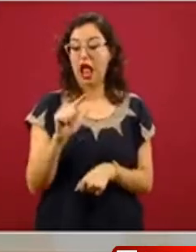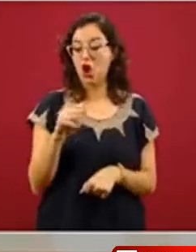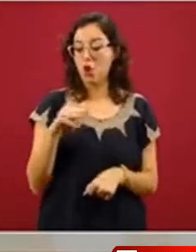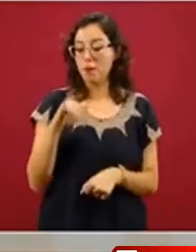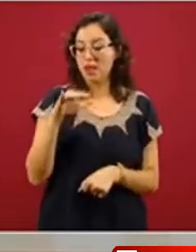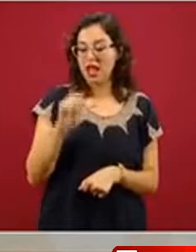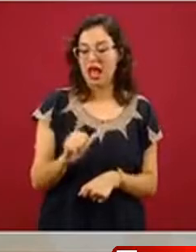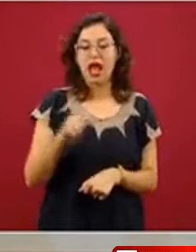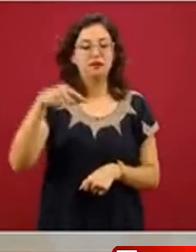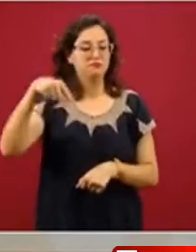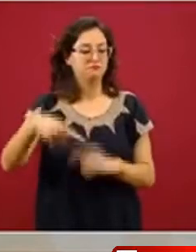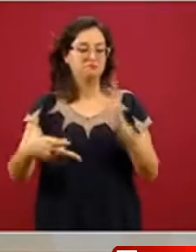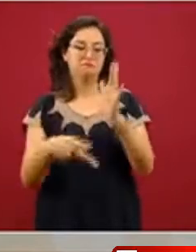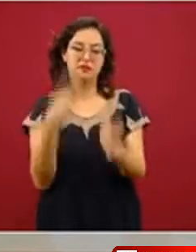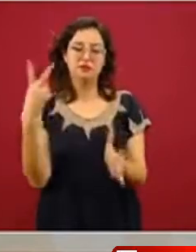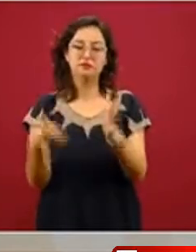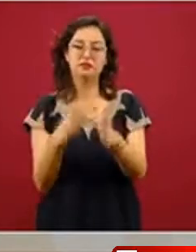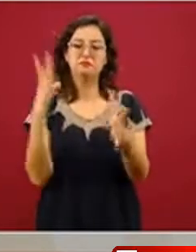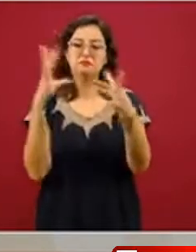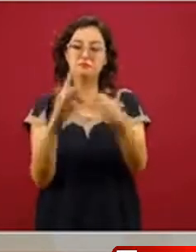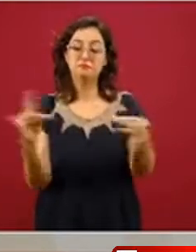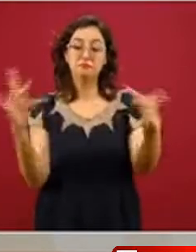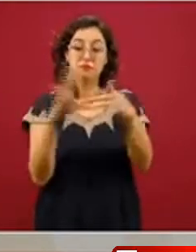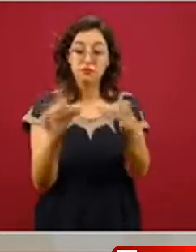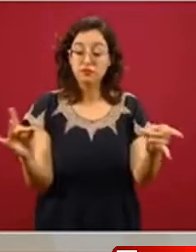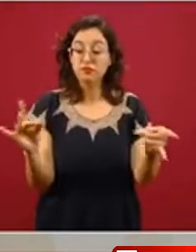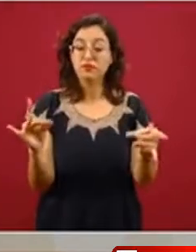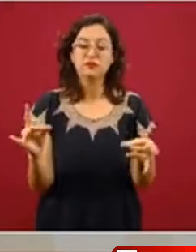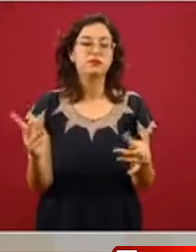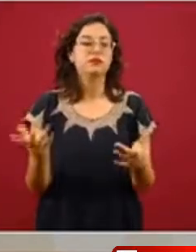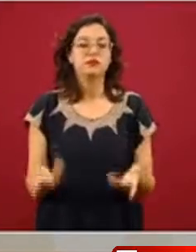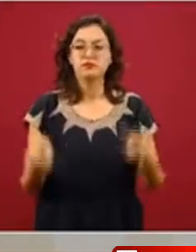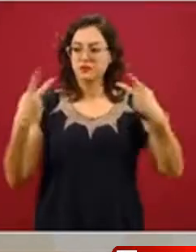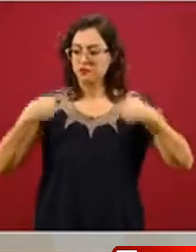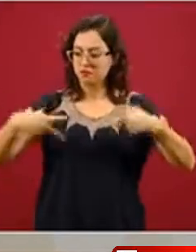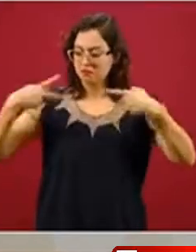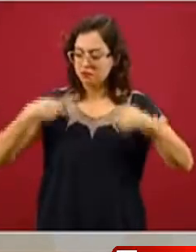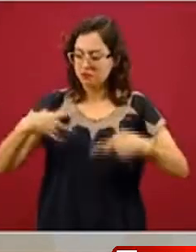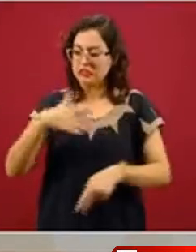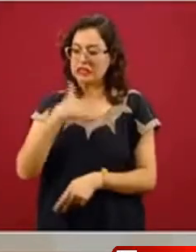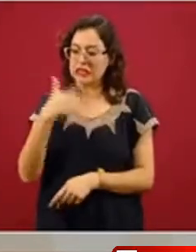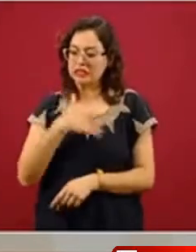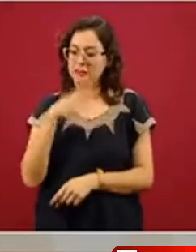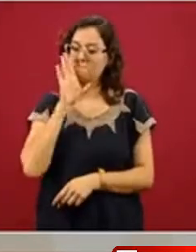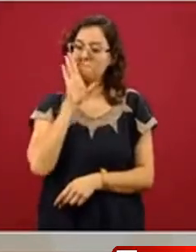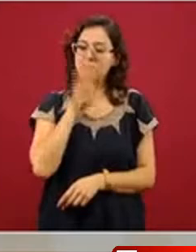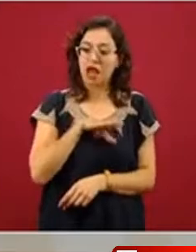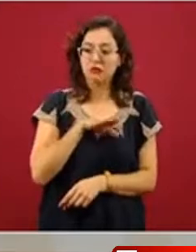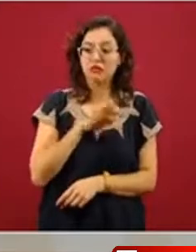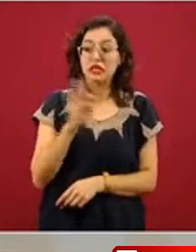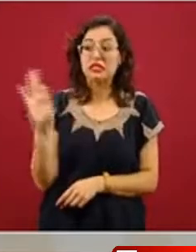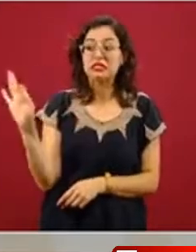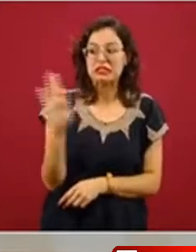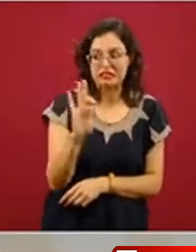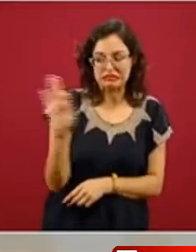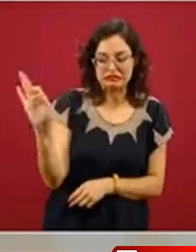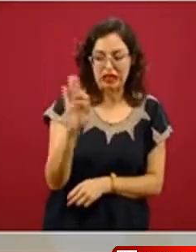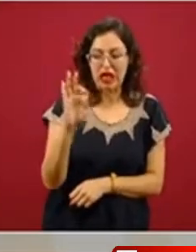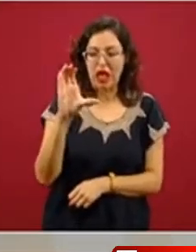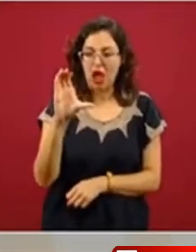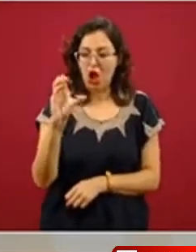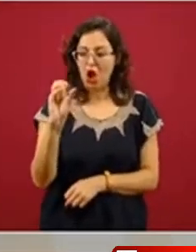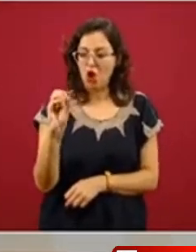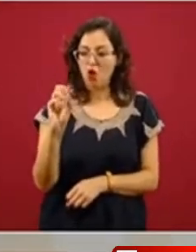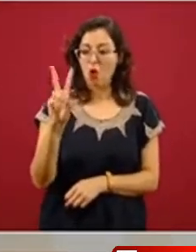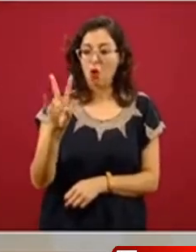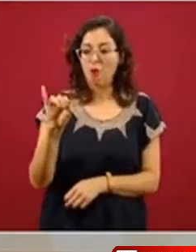también N veces, que consiste en que a las personas que tienen síndrome COVID y que no tienen una